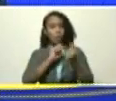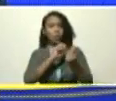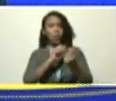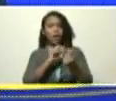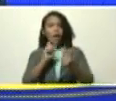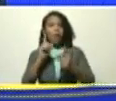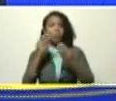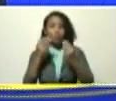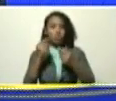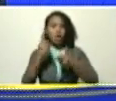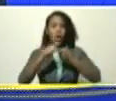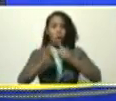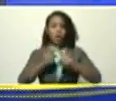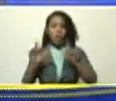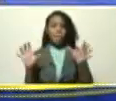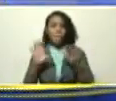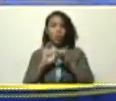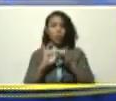unen.